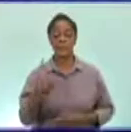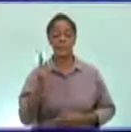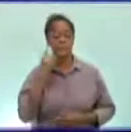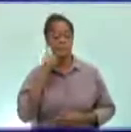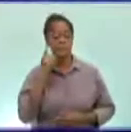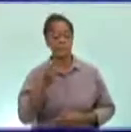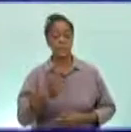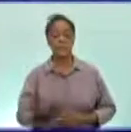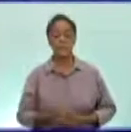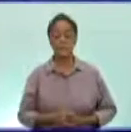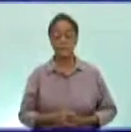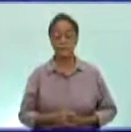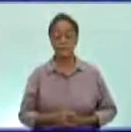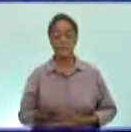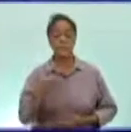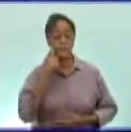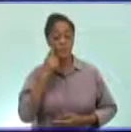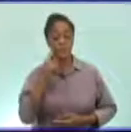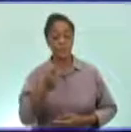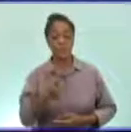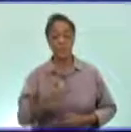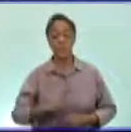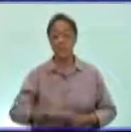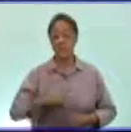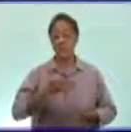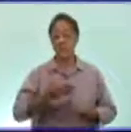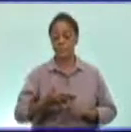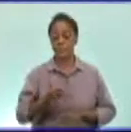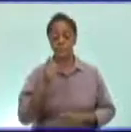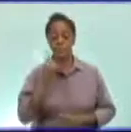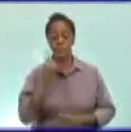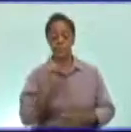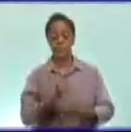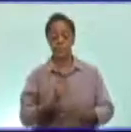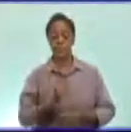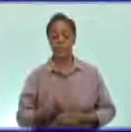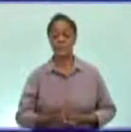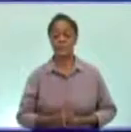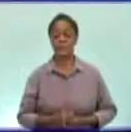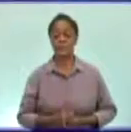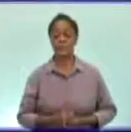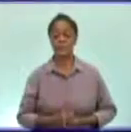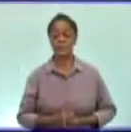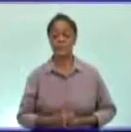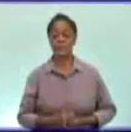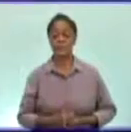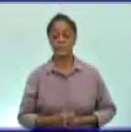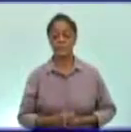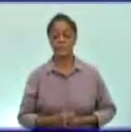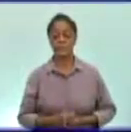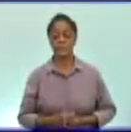audiovisual. Obsérvenlo y luego nos volvemos a encontrar.